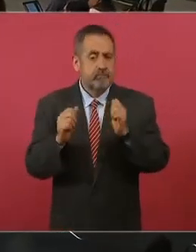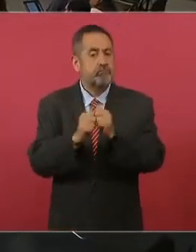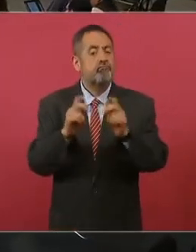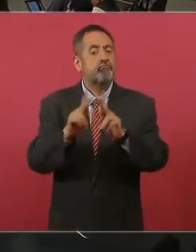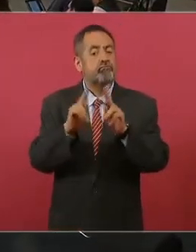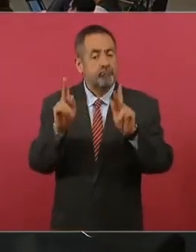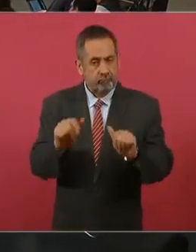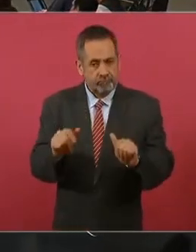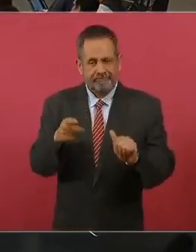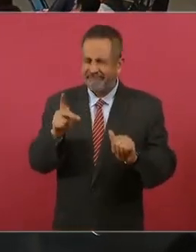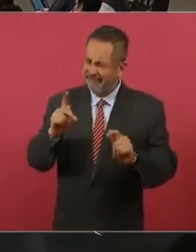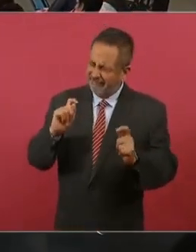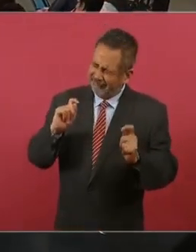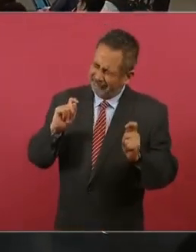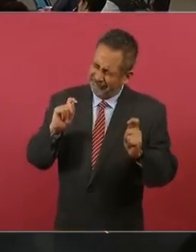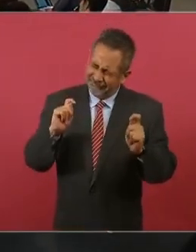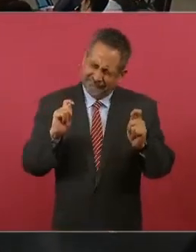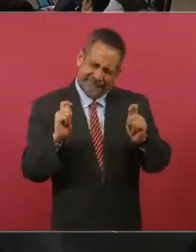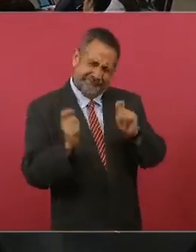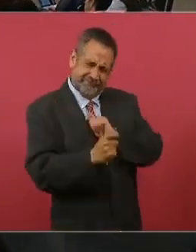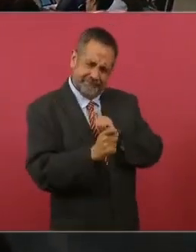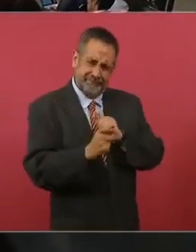pacífica, pero